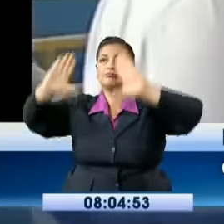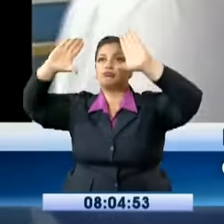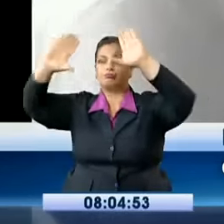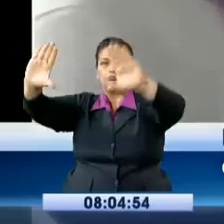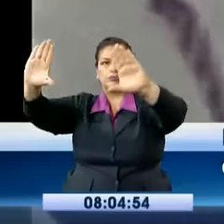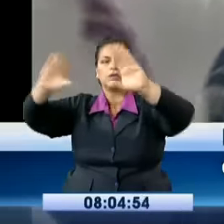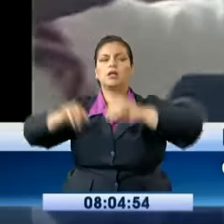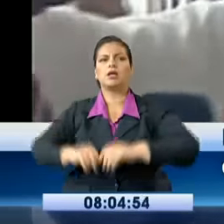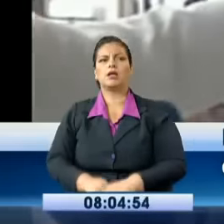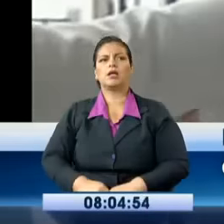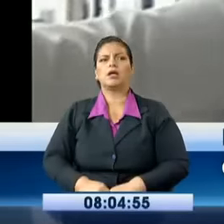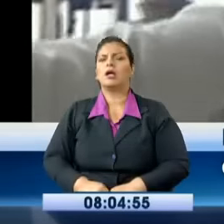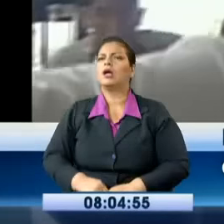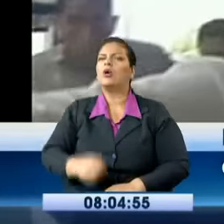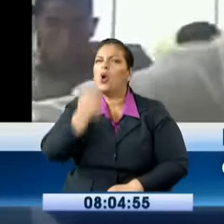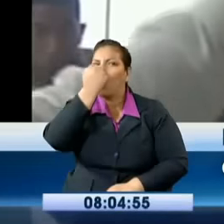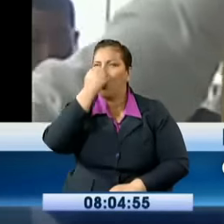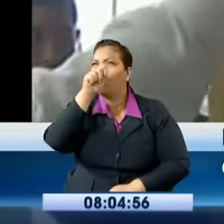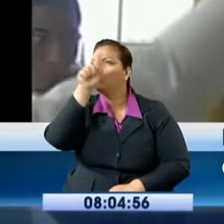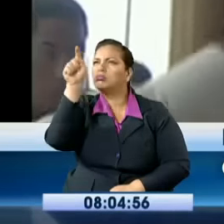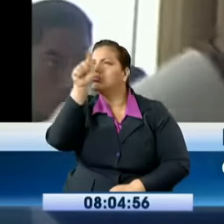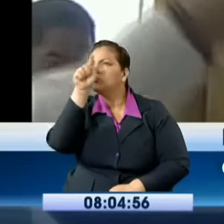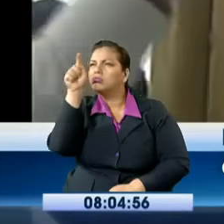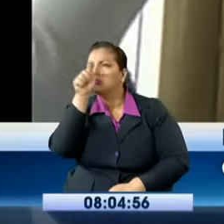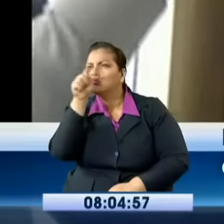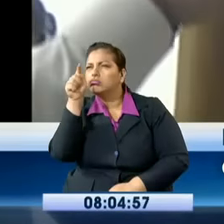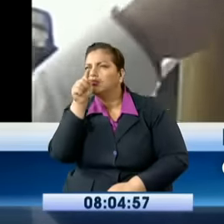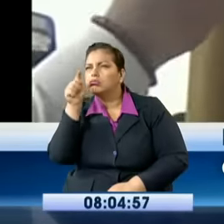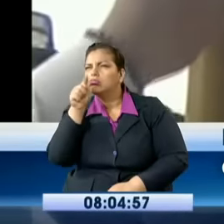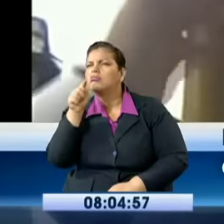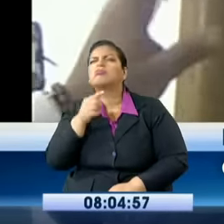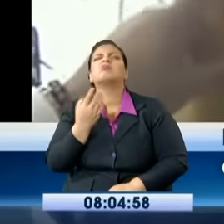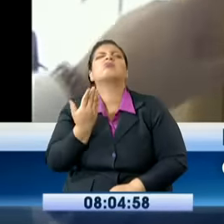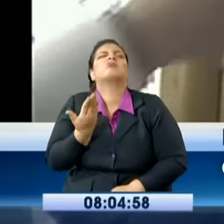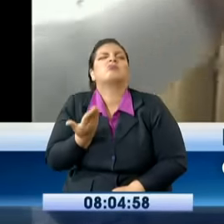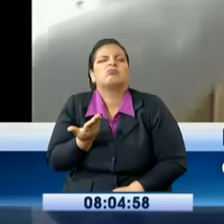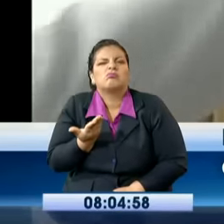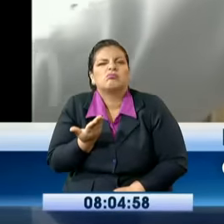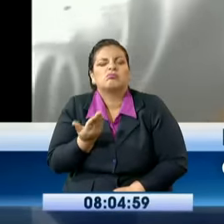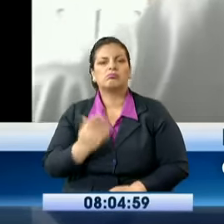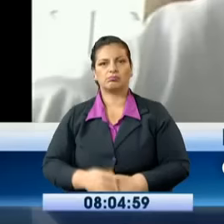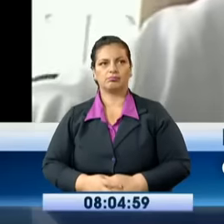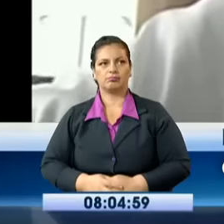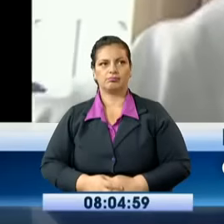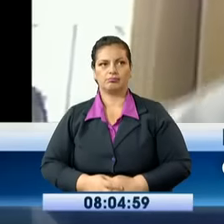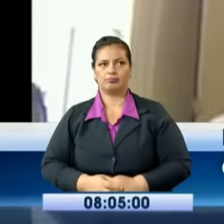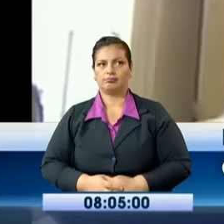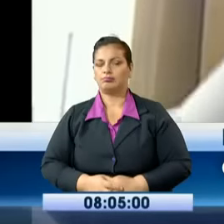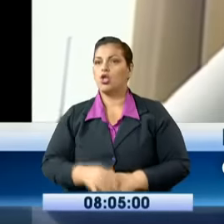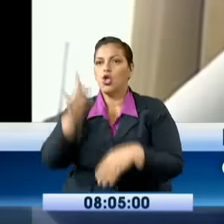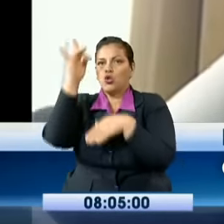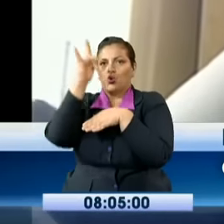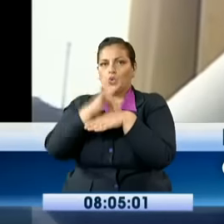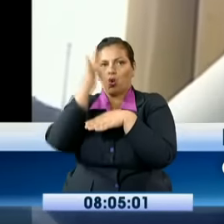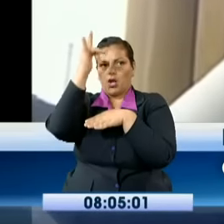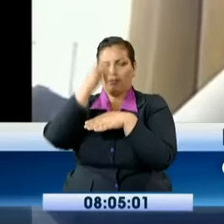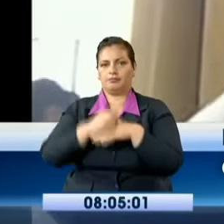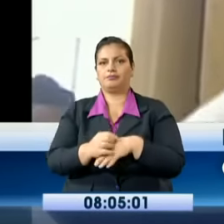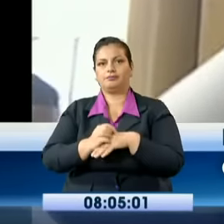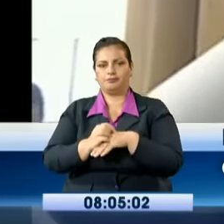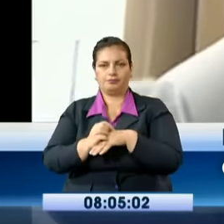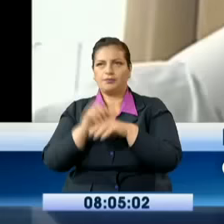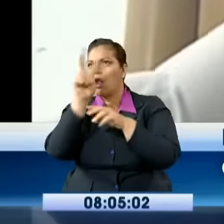socializando en las unidades, en las paradas y también acá en las terminales. Miren, logotipo, que no te toque, dice el mensaje. Y